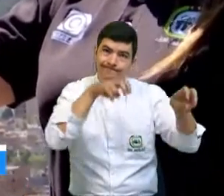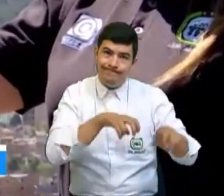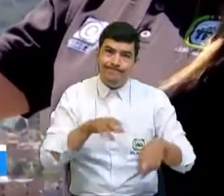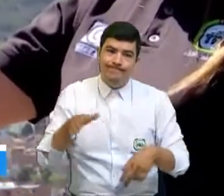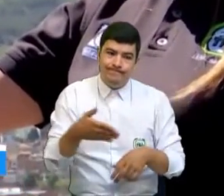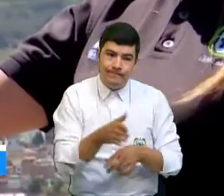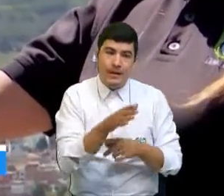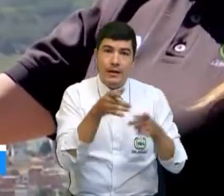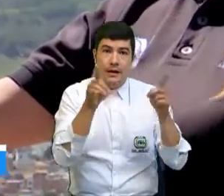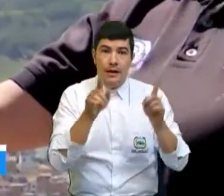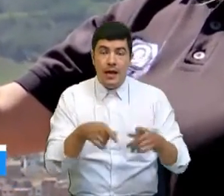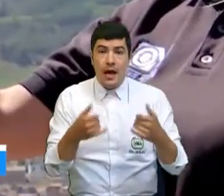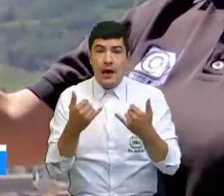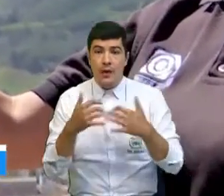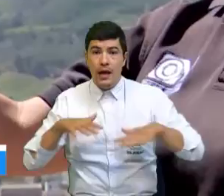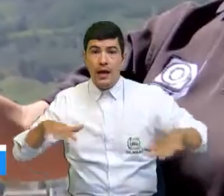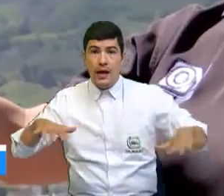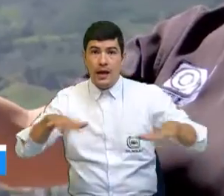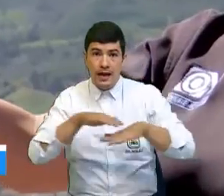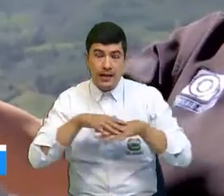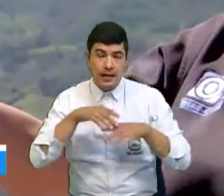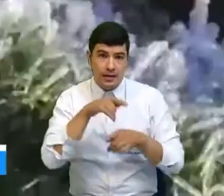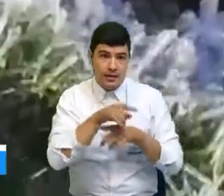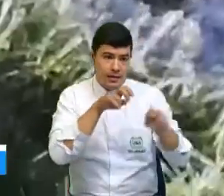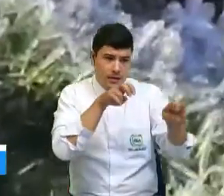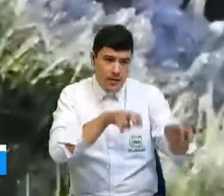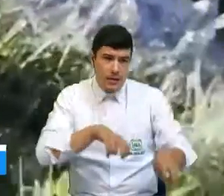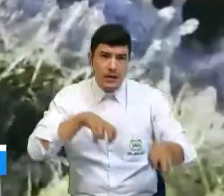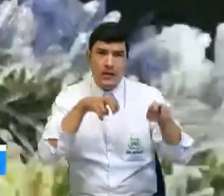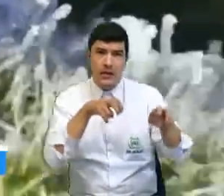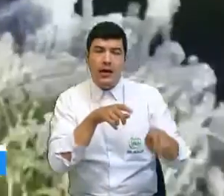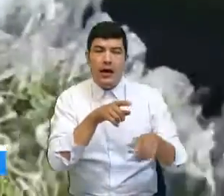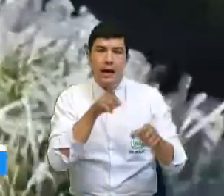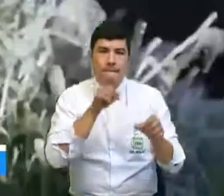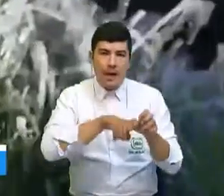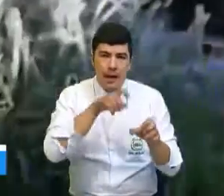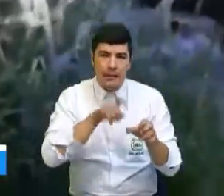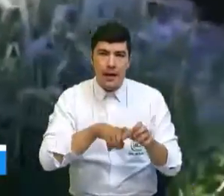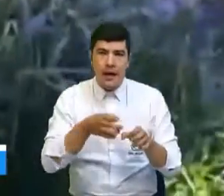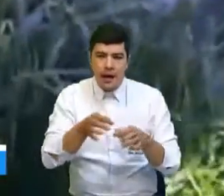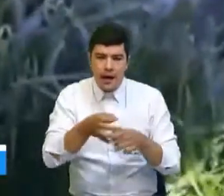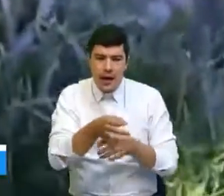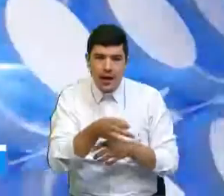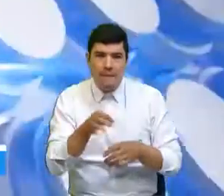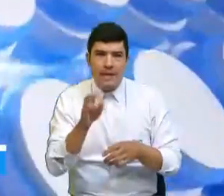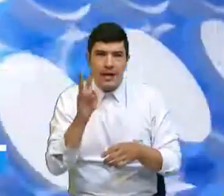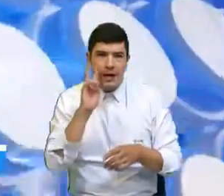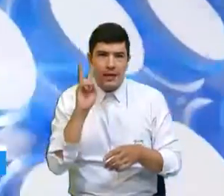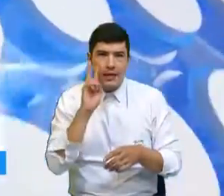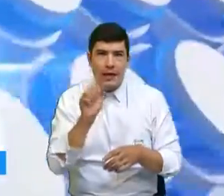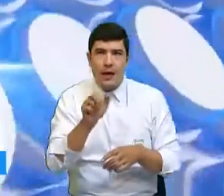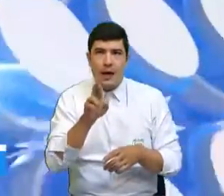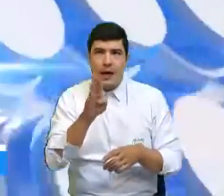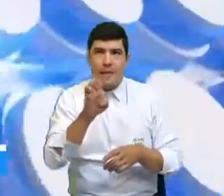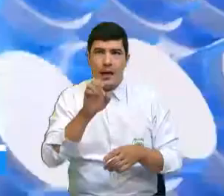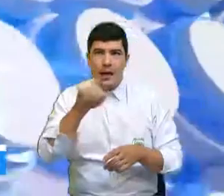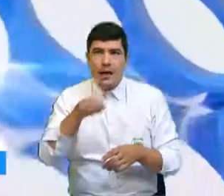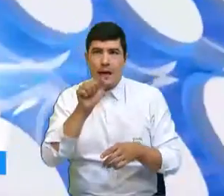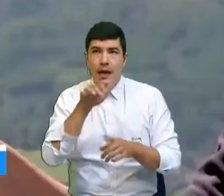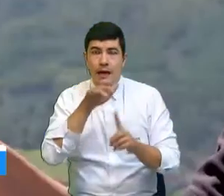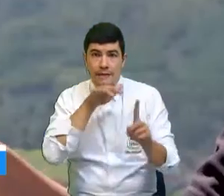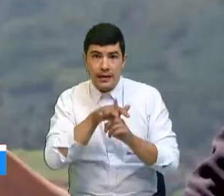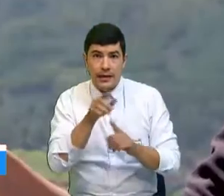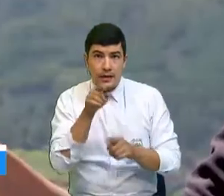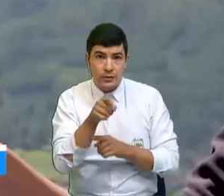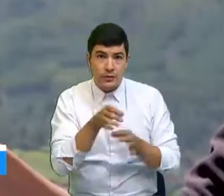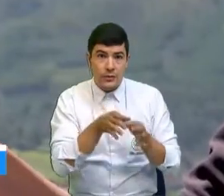En el sector agrícola se ven afectaciones en cultivos de papa, de arveja, afectando la producción lechera de los municipios de